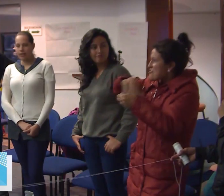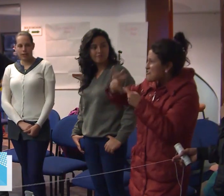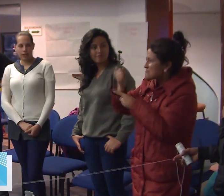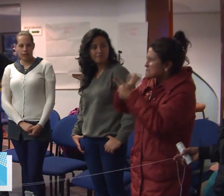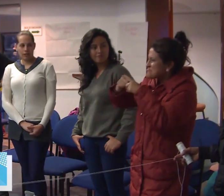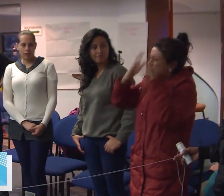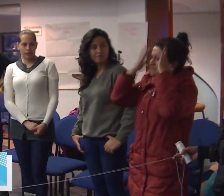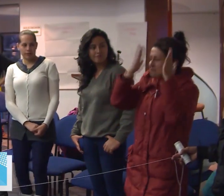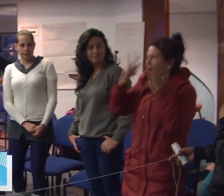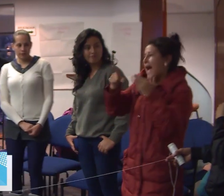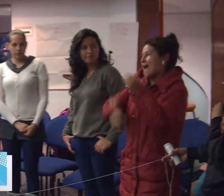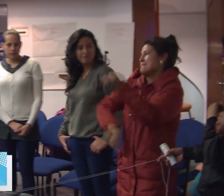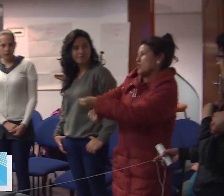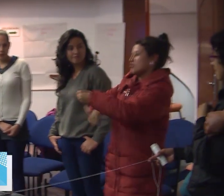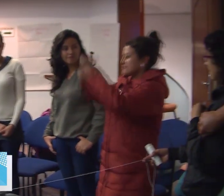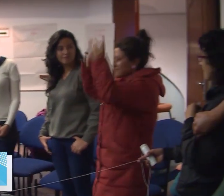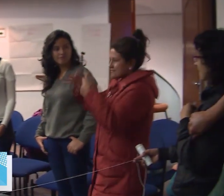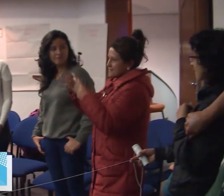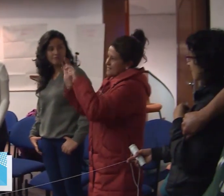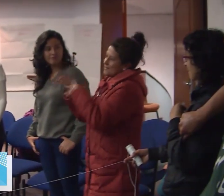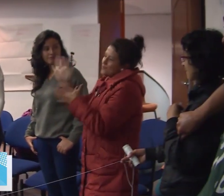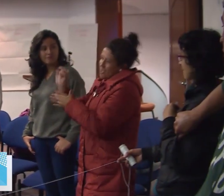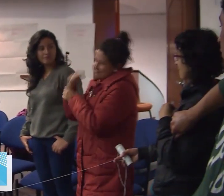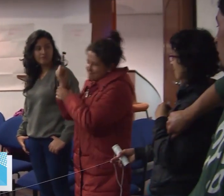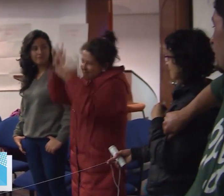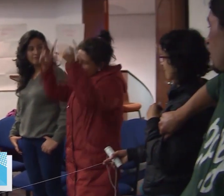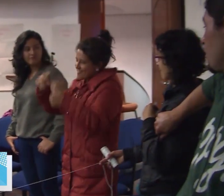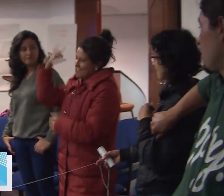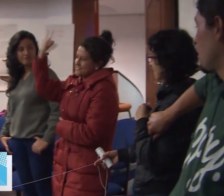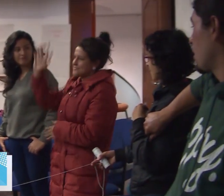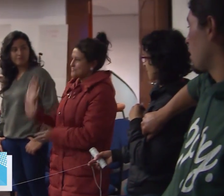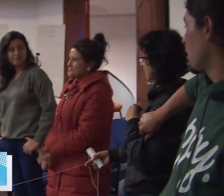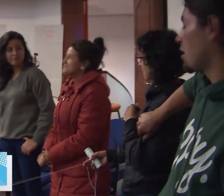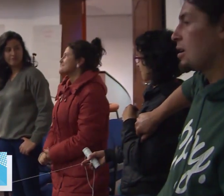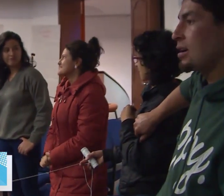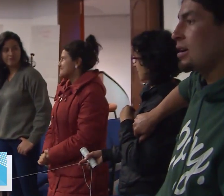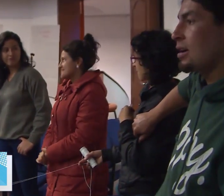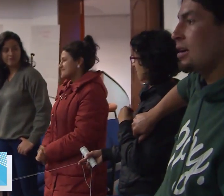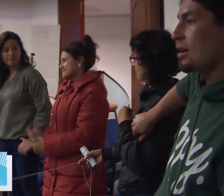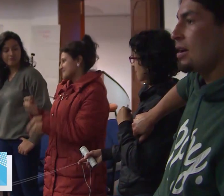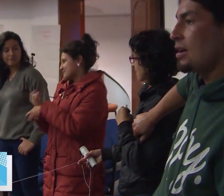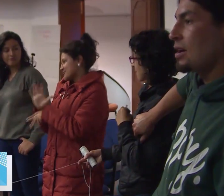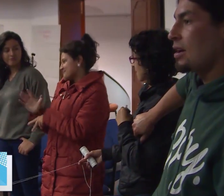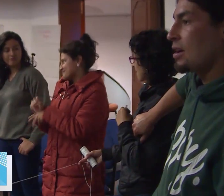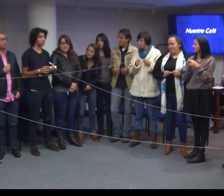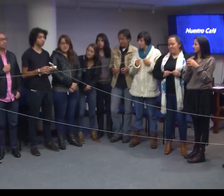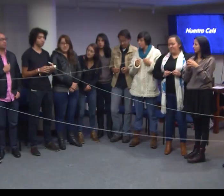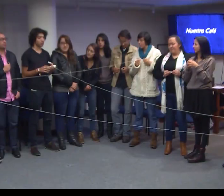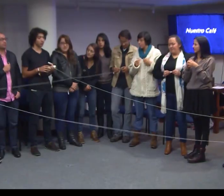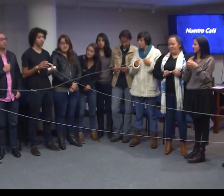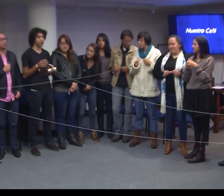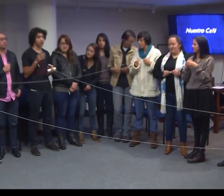atención a los niños con discapacidad, a la población y un apoyo a la gente con discapacidad motriz. Café Enseñas es